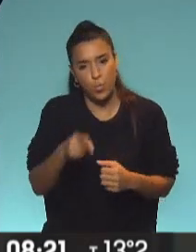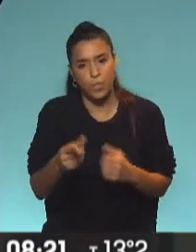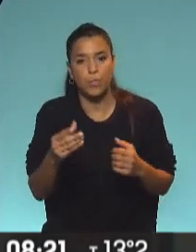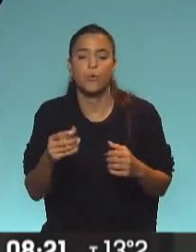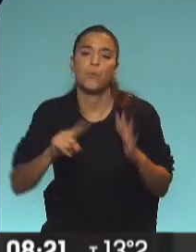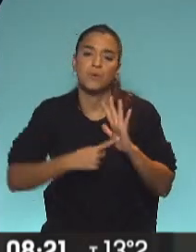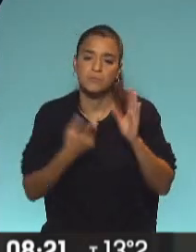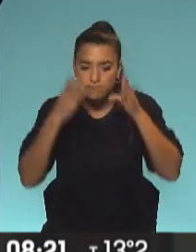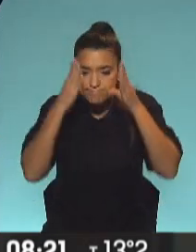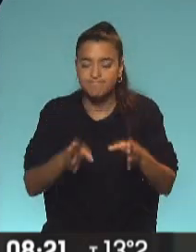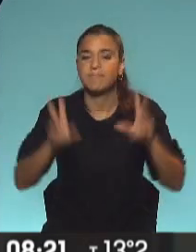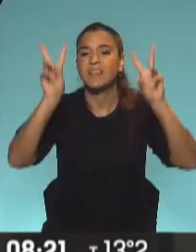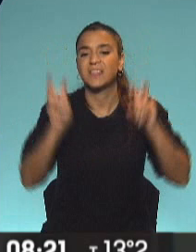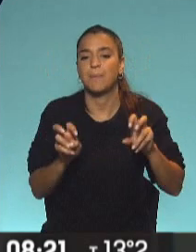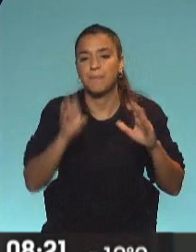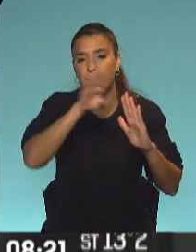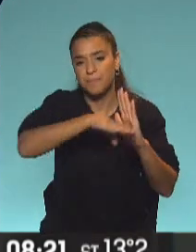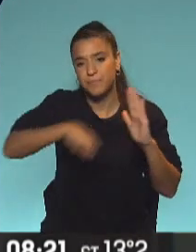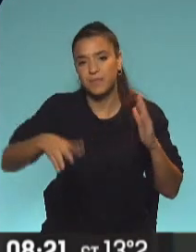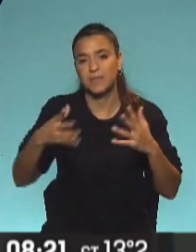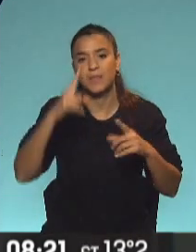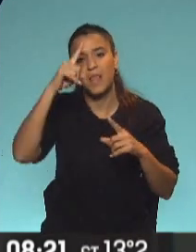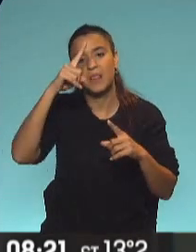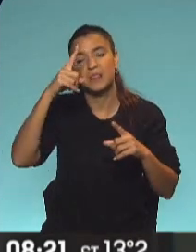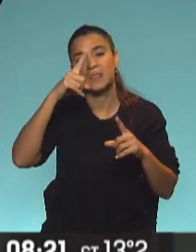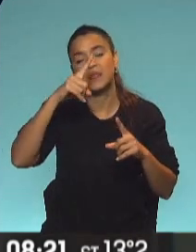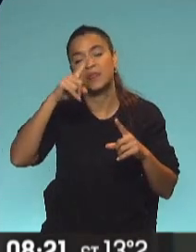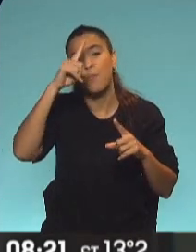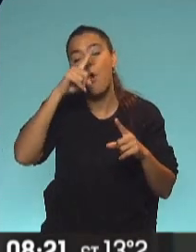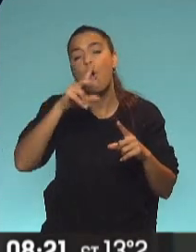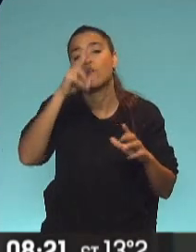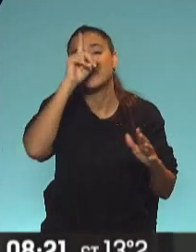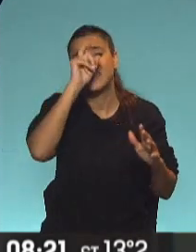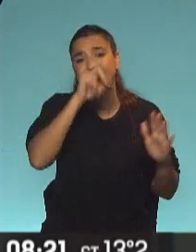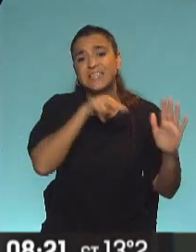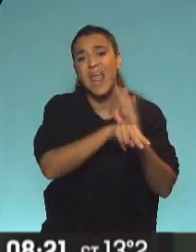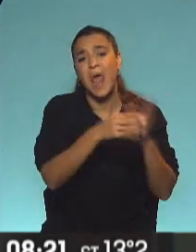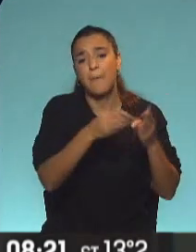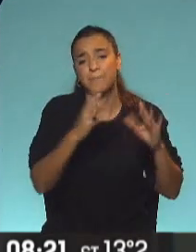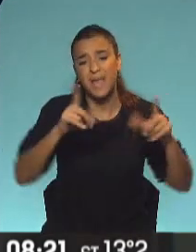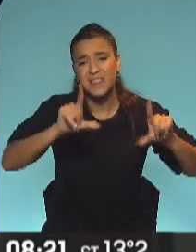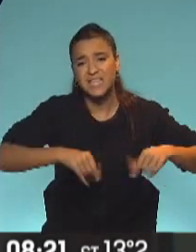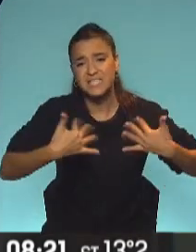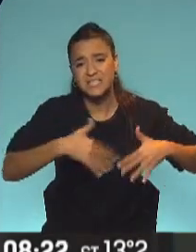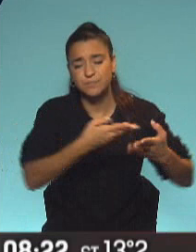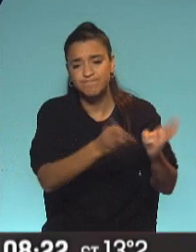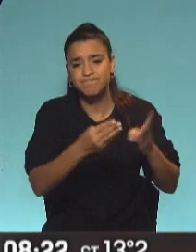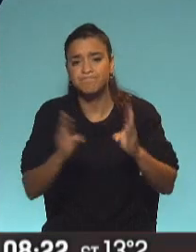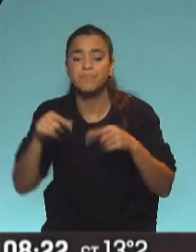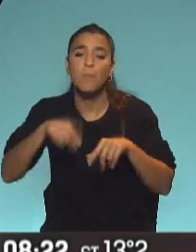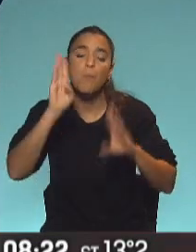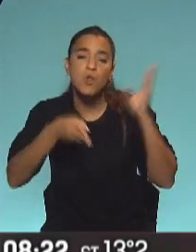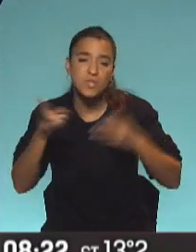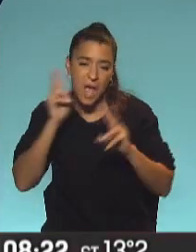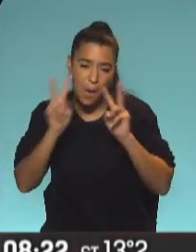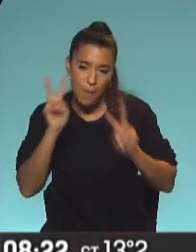a ese tema, ¿no? Puntualmente, las camas en terapia intensiva, ¿hay personal para atenderlas? ¿Podemos ver con vos cuál es el porcentaje? Vamos a ver los